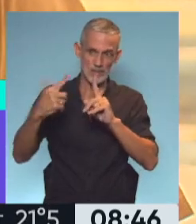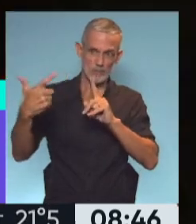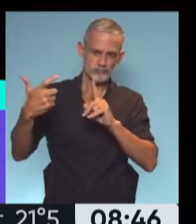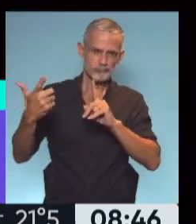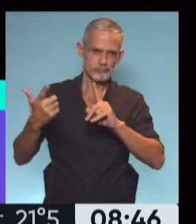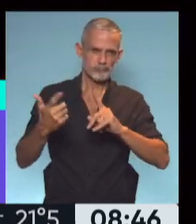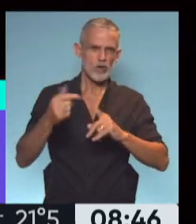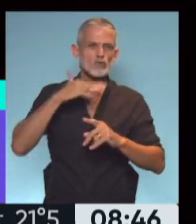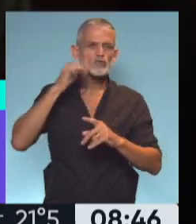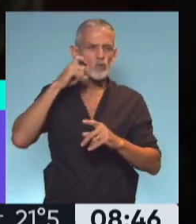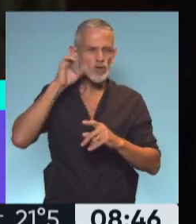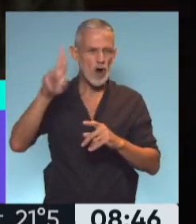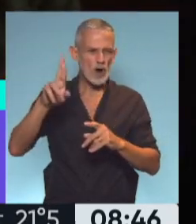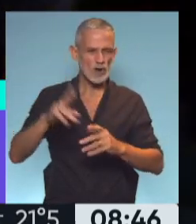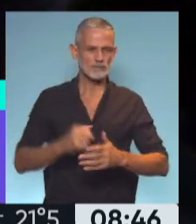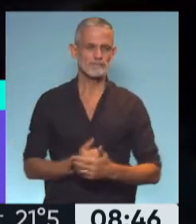Con Junior.